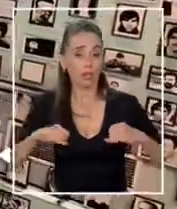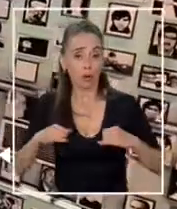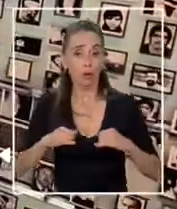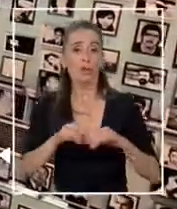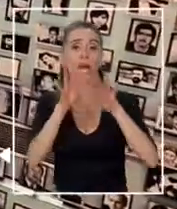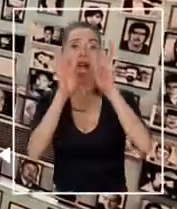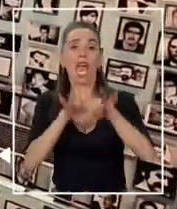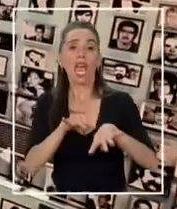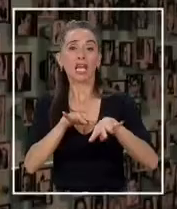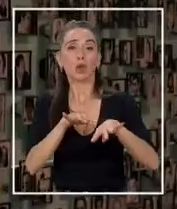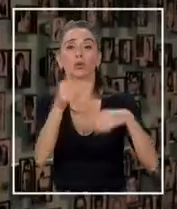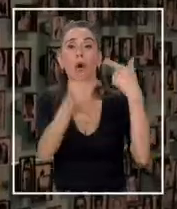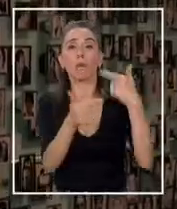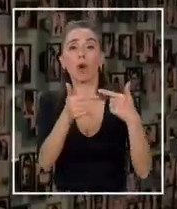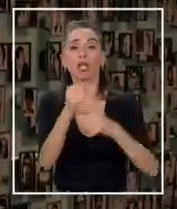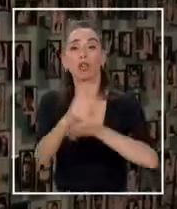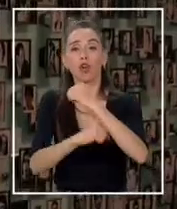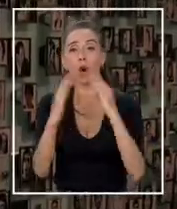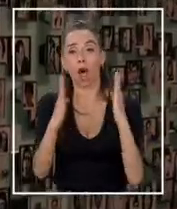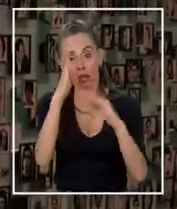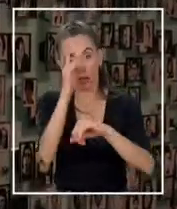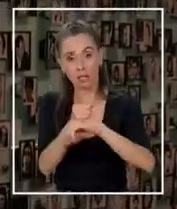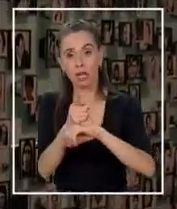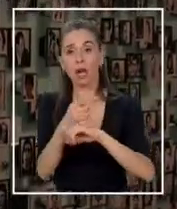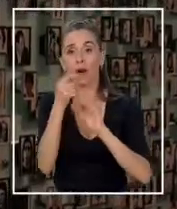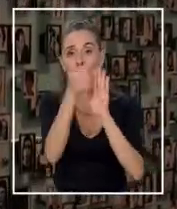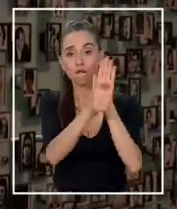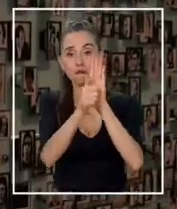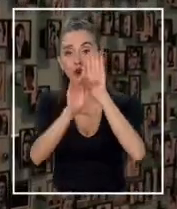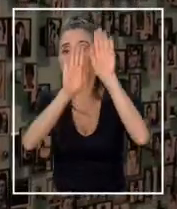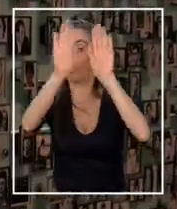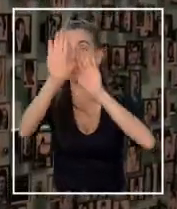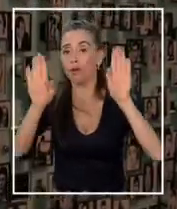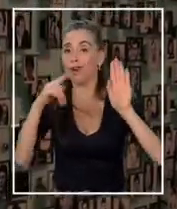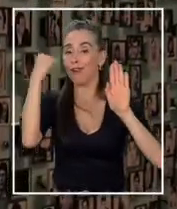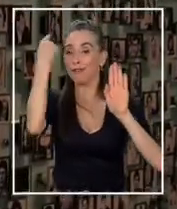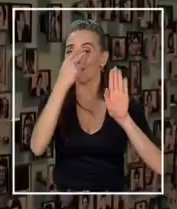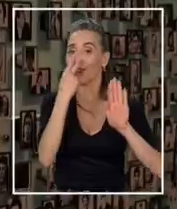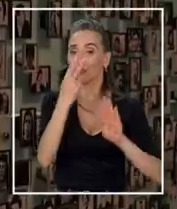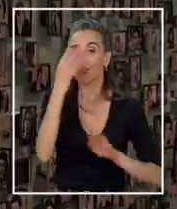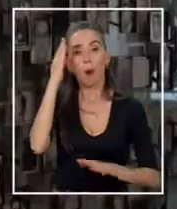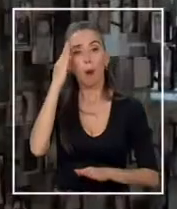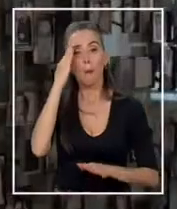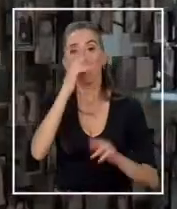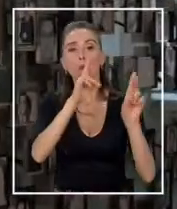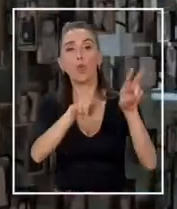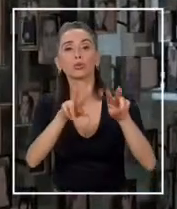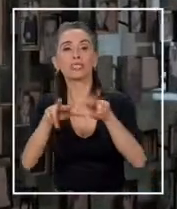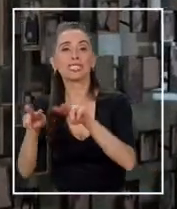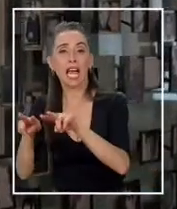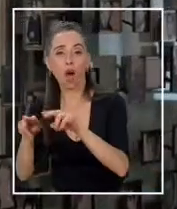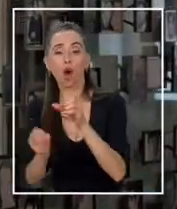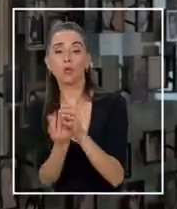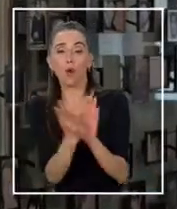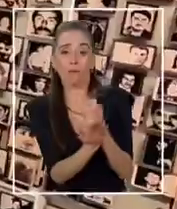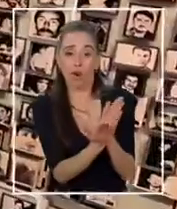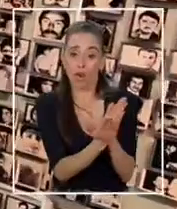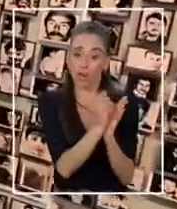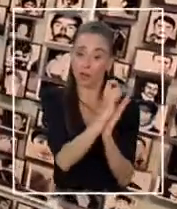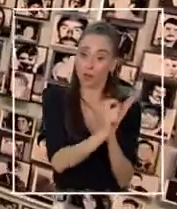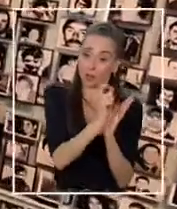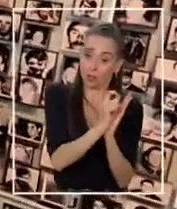políticos durante la dictadura. Algunos de sus rostros están presentes acá, en el Museo de la Memoria, pero hoy un nuevo libro